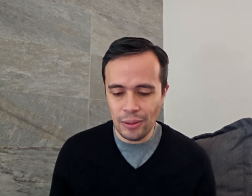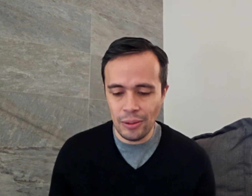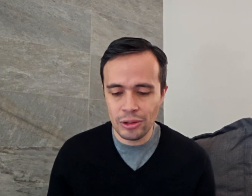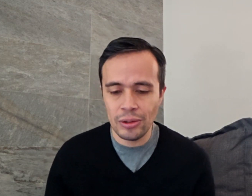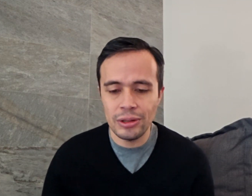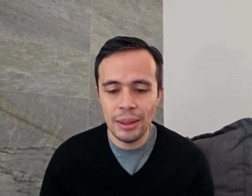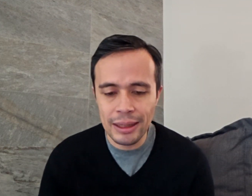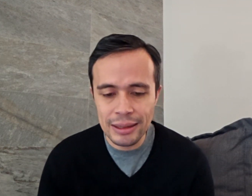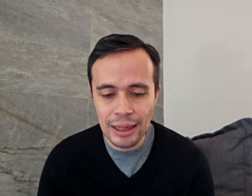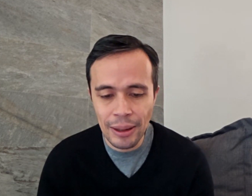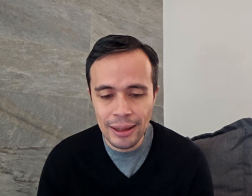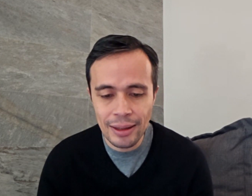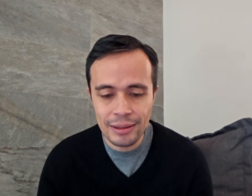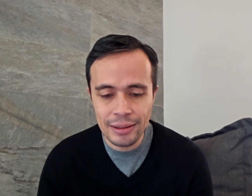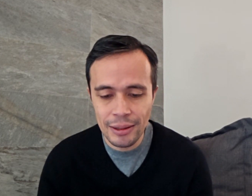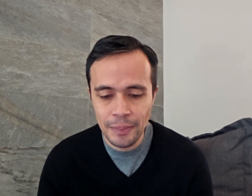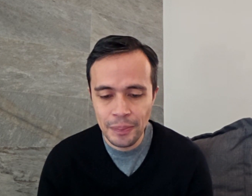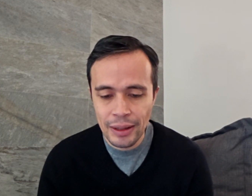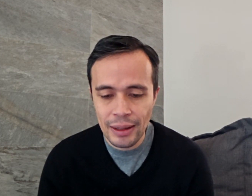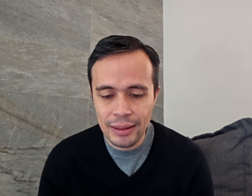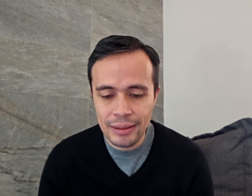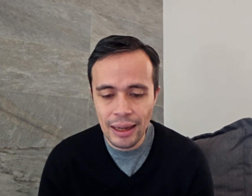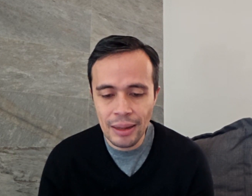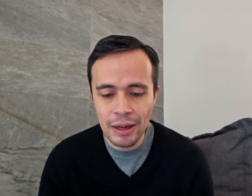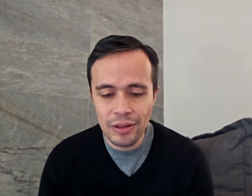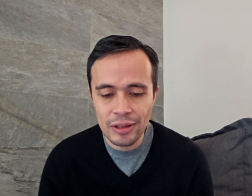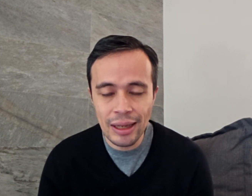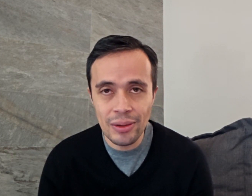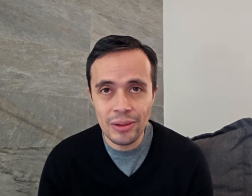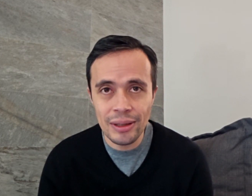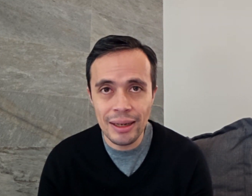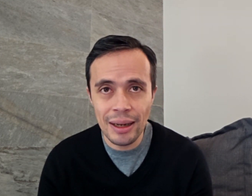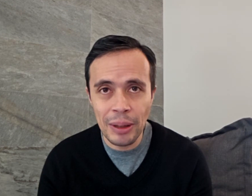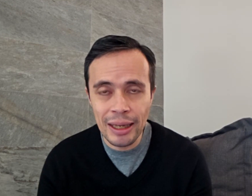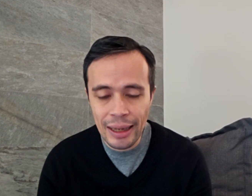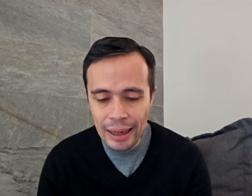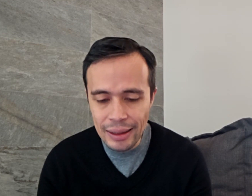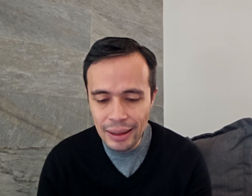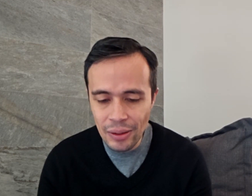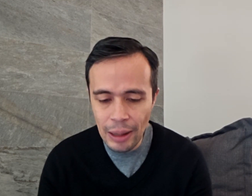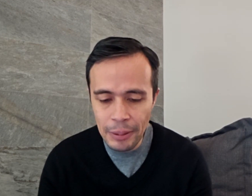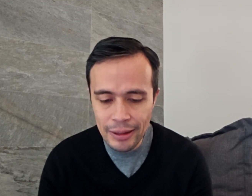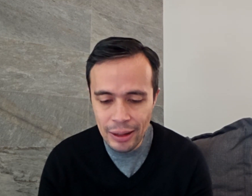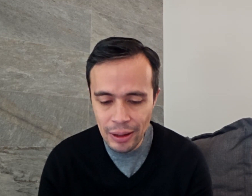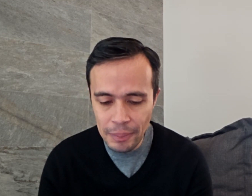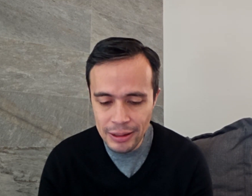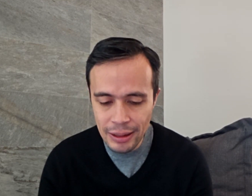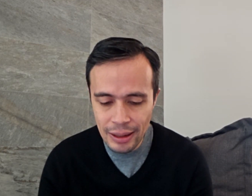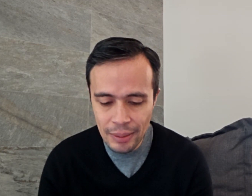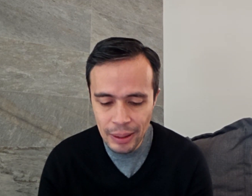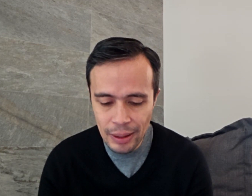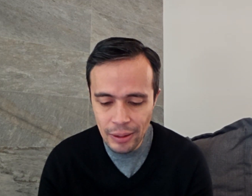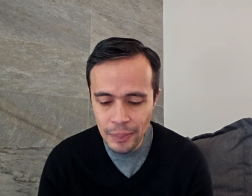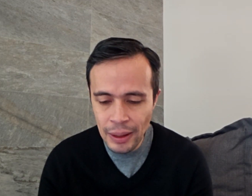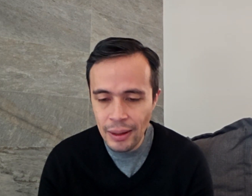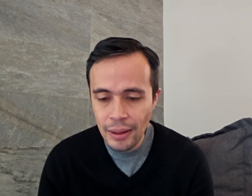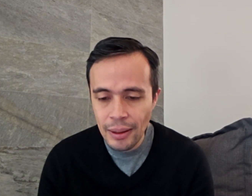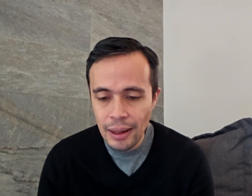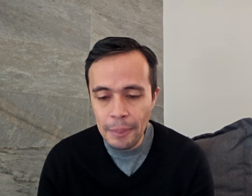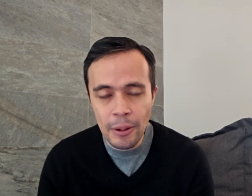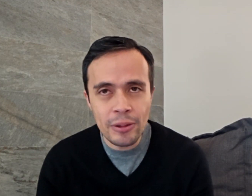asuntos, algunos otros temas relevantes que se han manifestado en la mañanera y lo que ha planteado la presidenta de